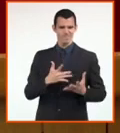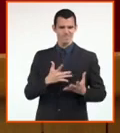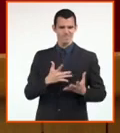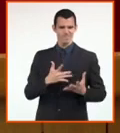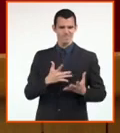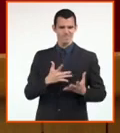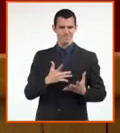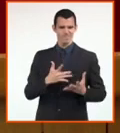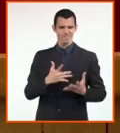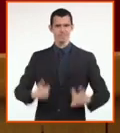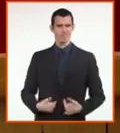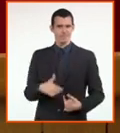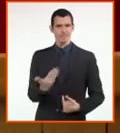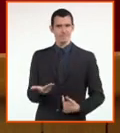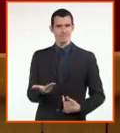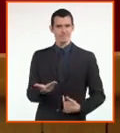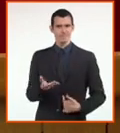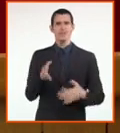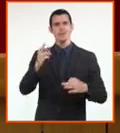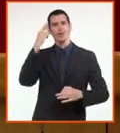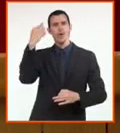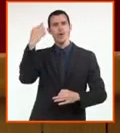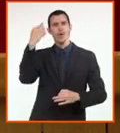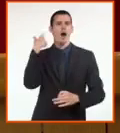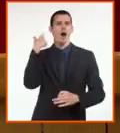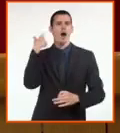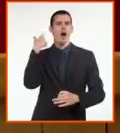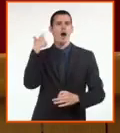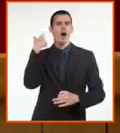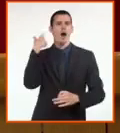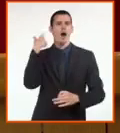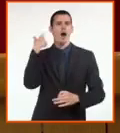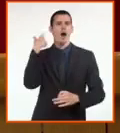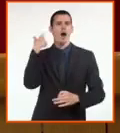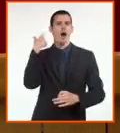que representa el brazalete que usara la organización